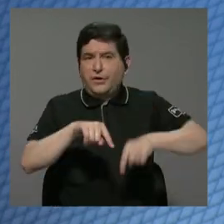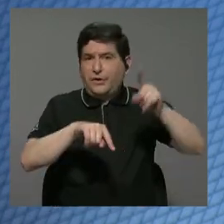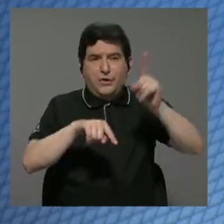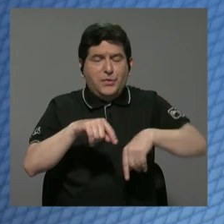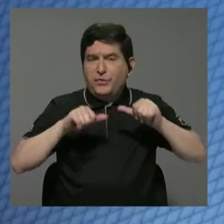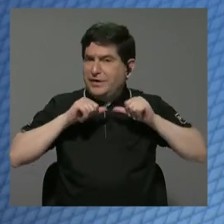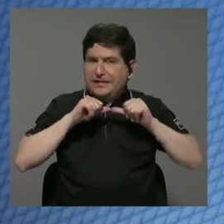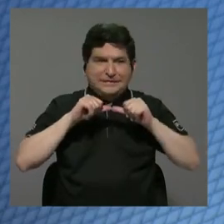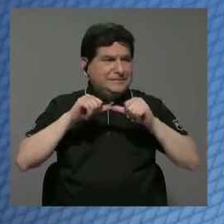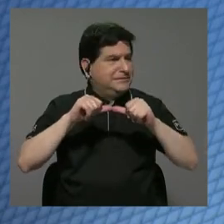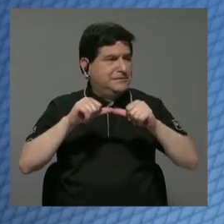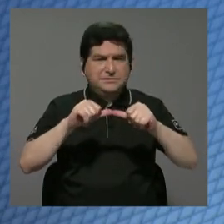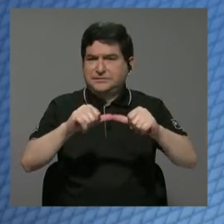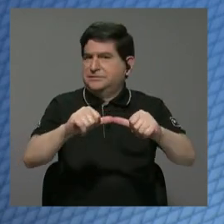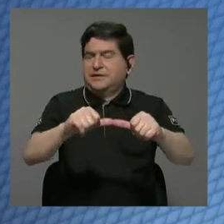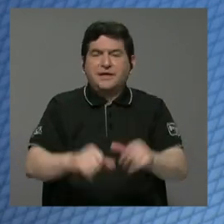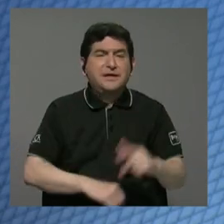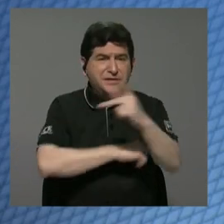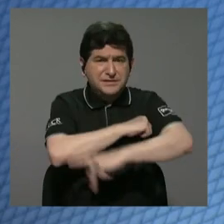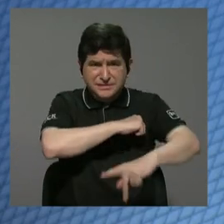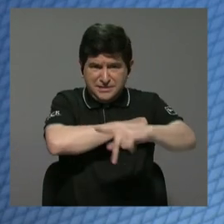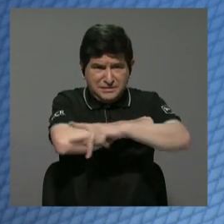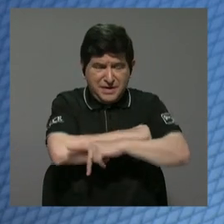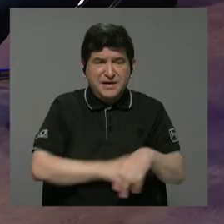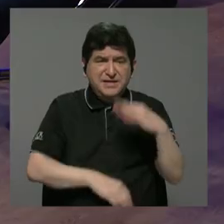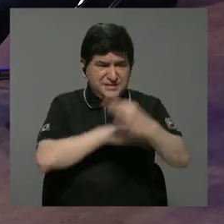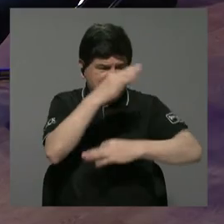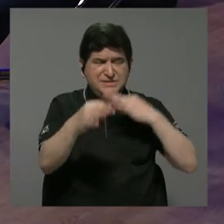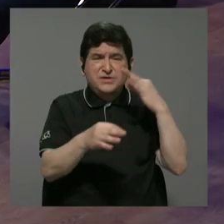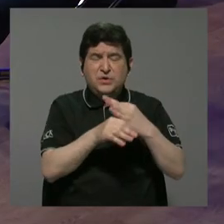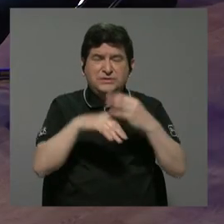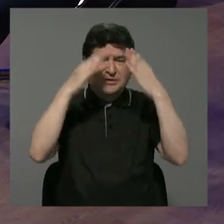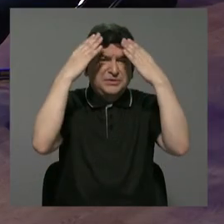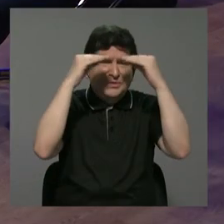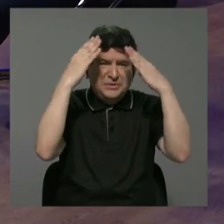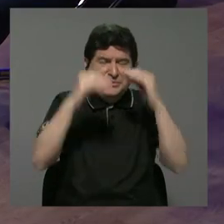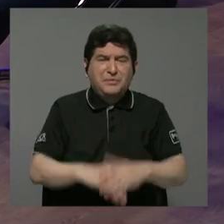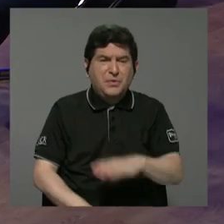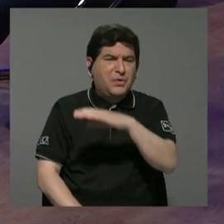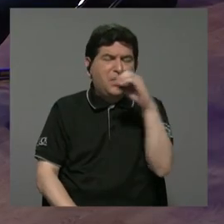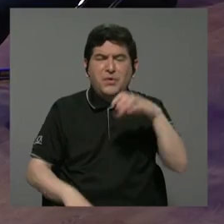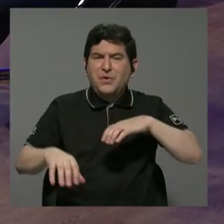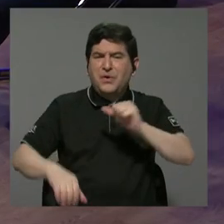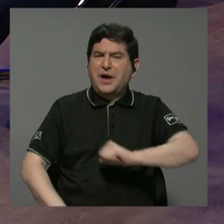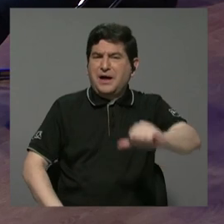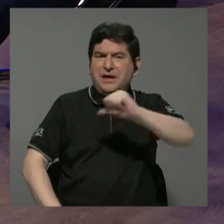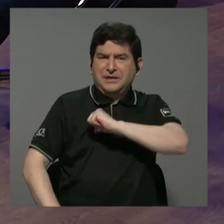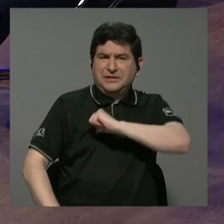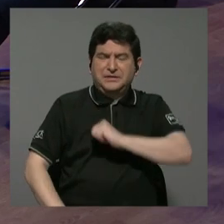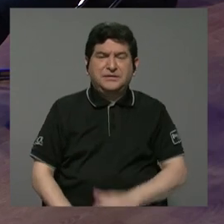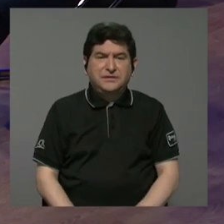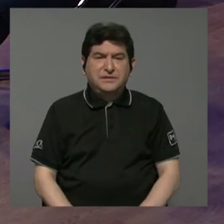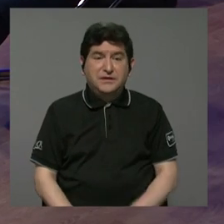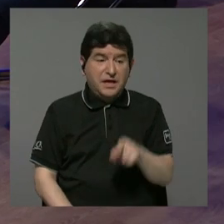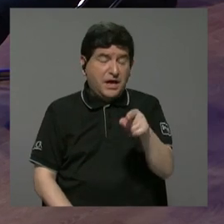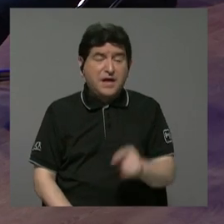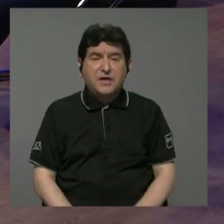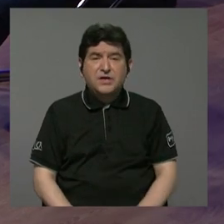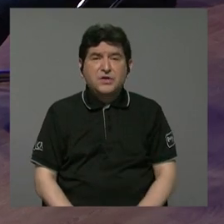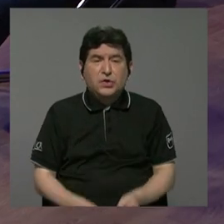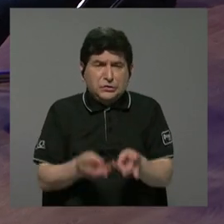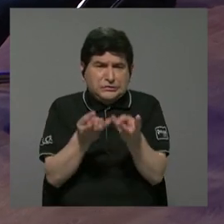no puede continuar sostenerse un país o un estado con este tipo de informaciones, con este tipo de actitud, que además va